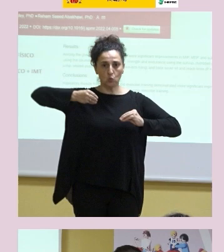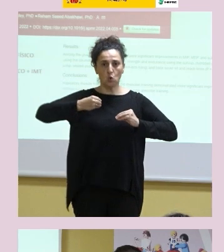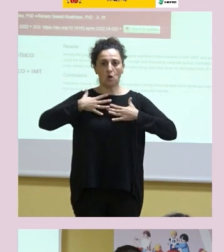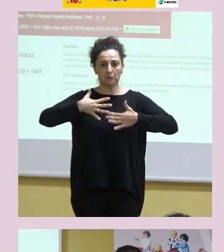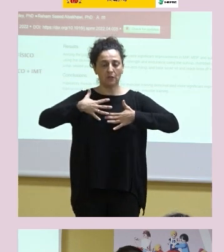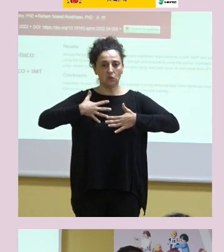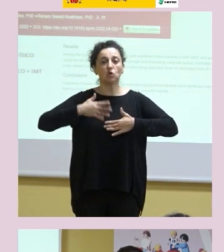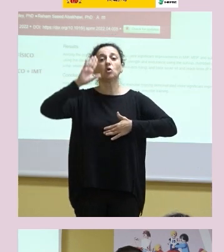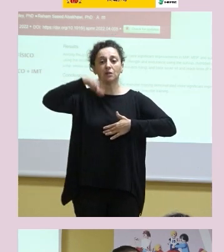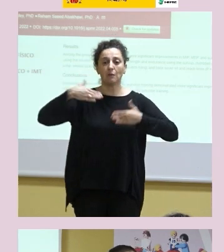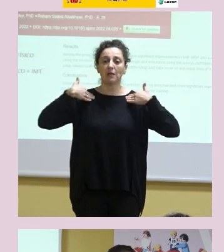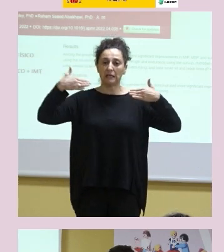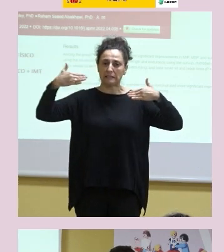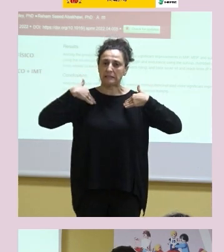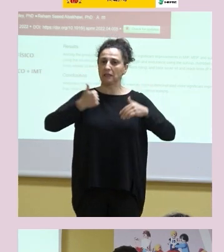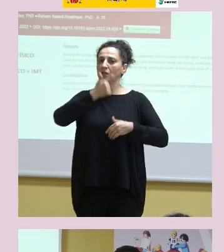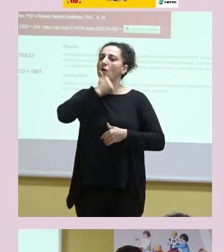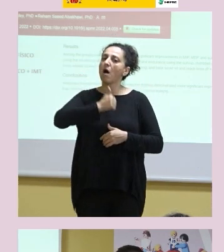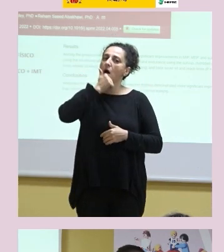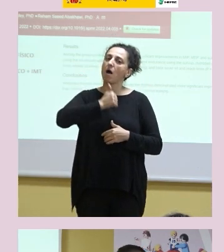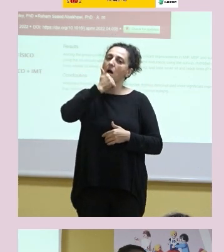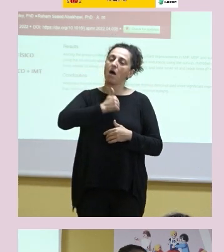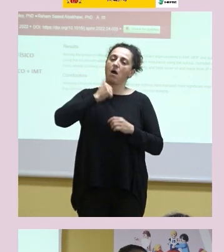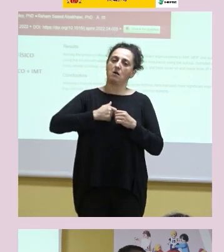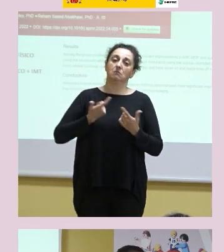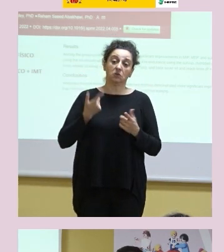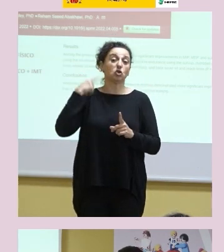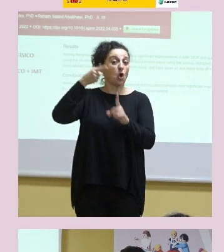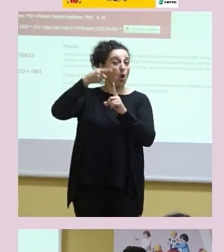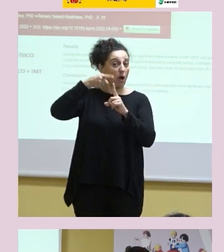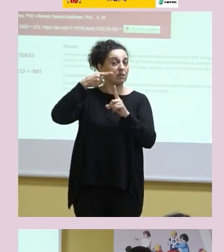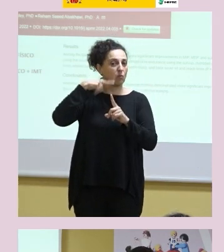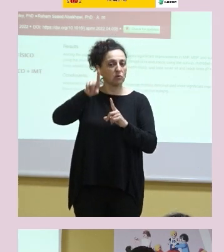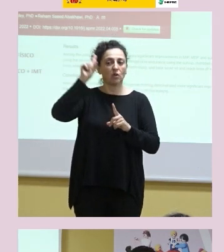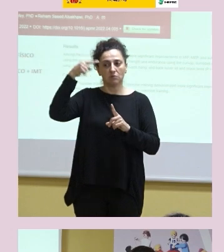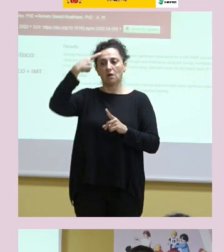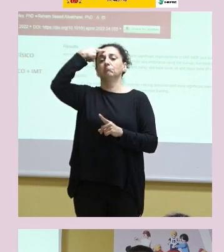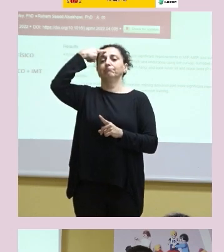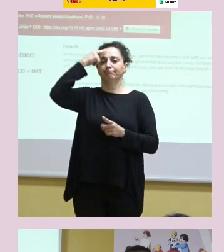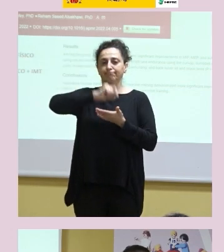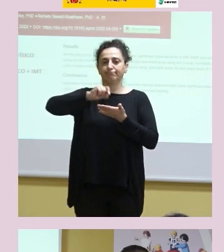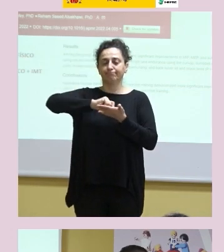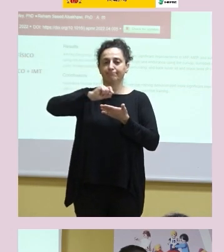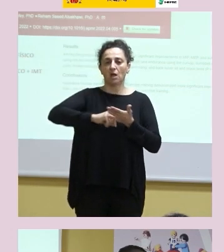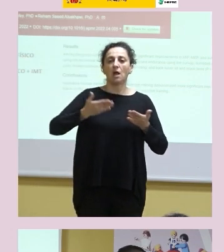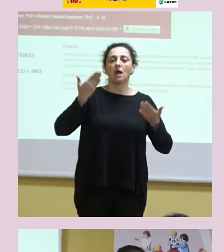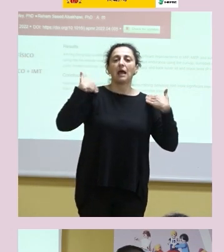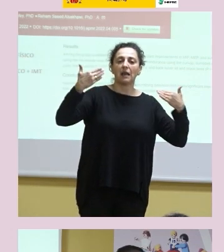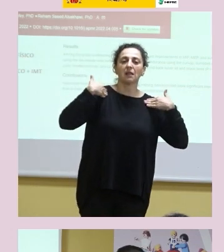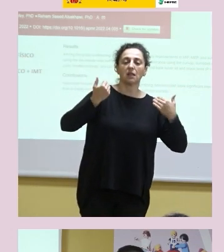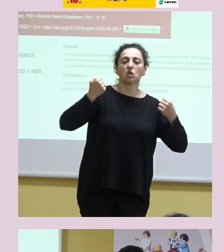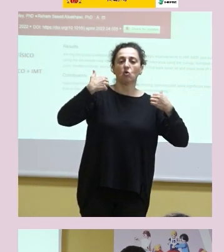también la tolerancia al ejercicio. Como también nos lo hemos marcado como objetivo, pues también lo apunto en mi cabeza, combinar ejercicio físico